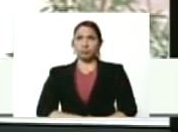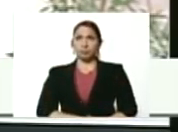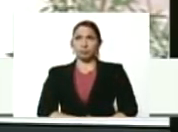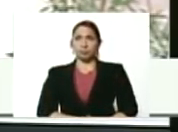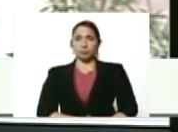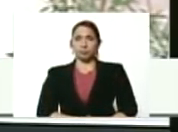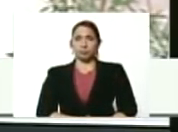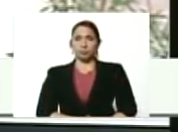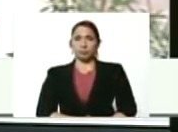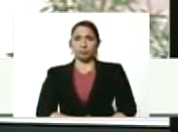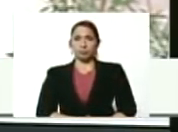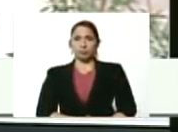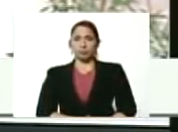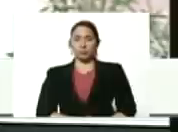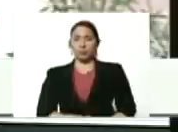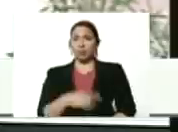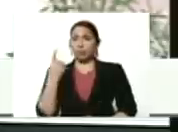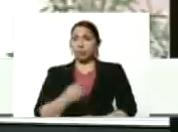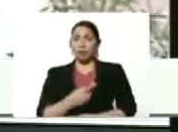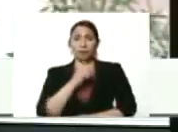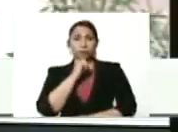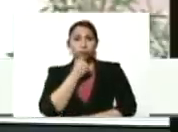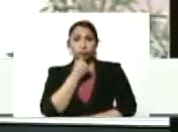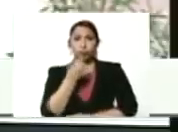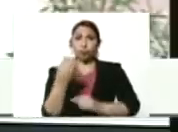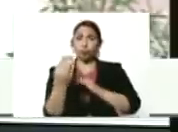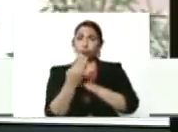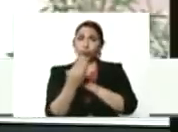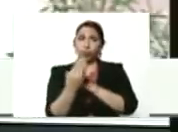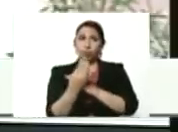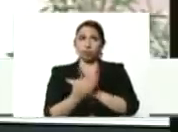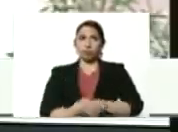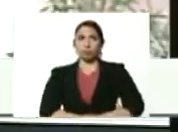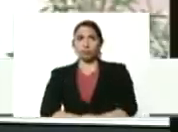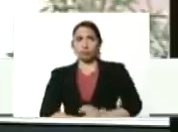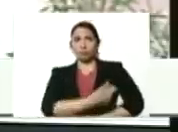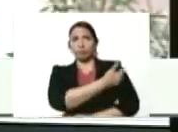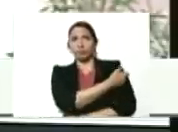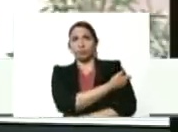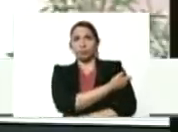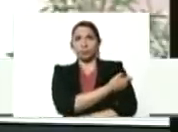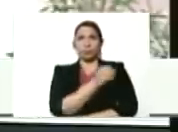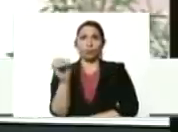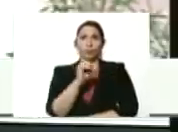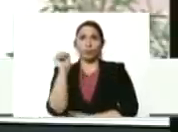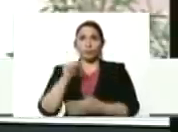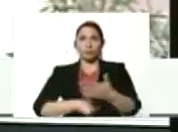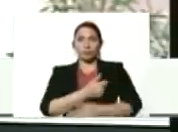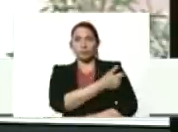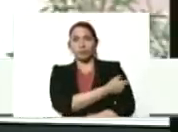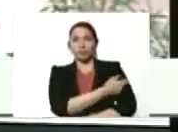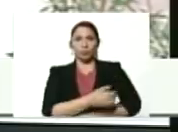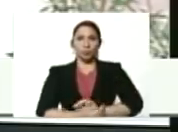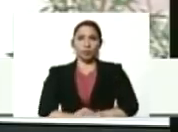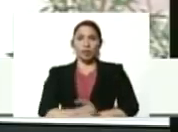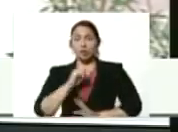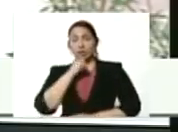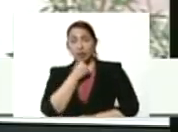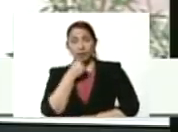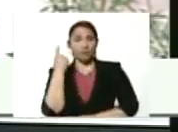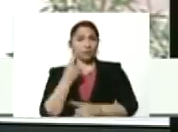La clave es cuidarse. Y es lo que entendimos desde un principio. Con vacuna o sin vacuna, la clave